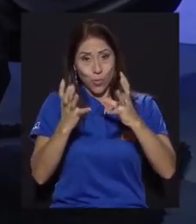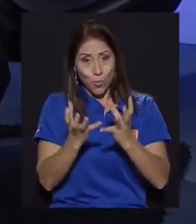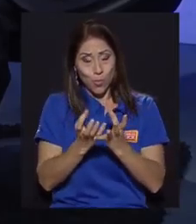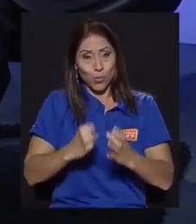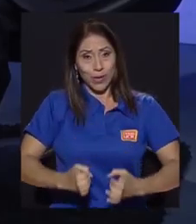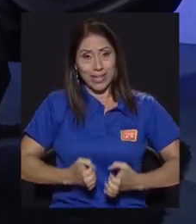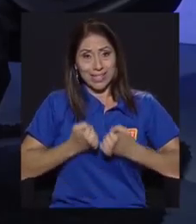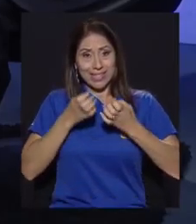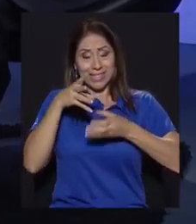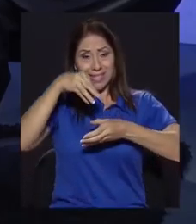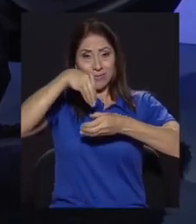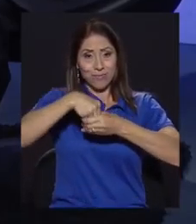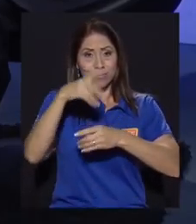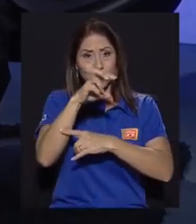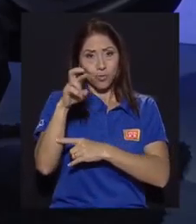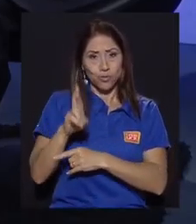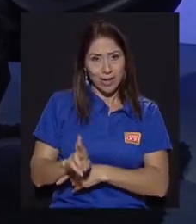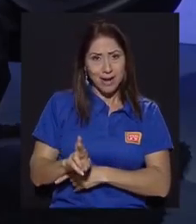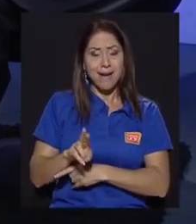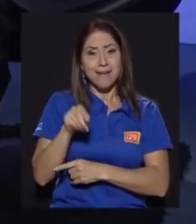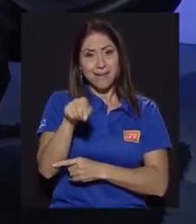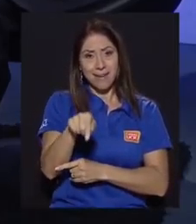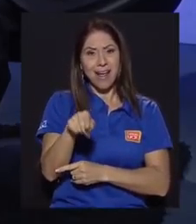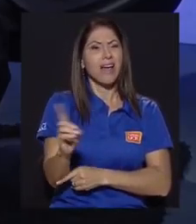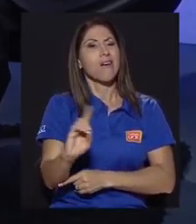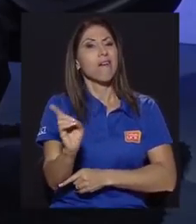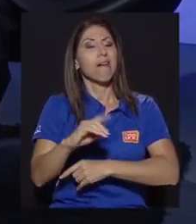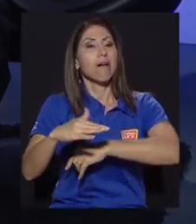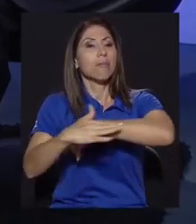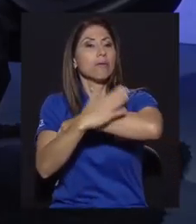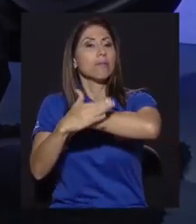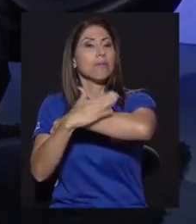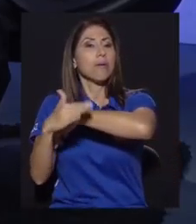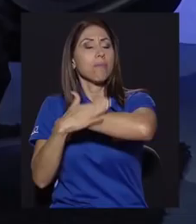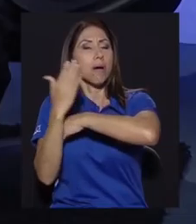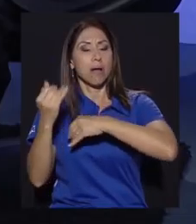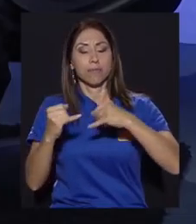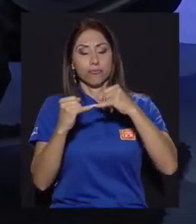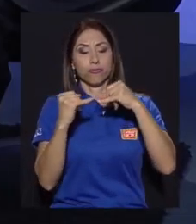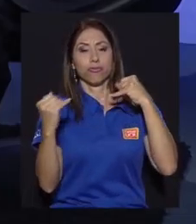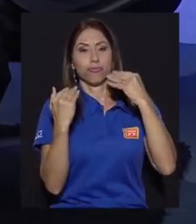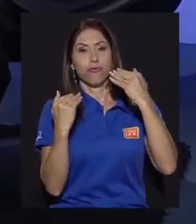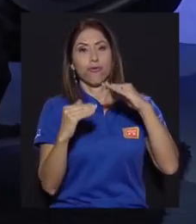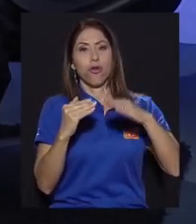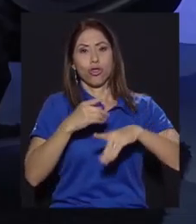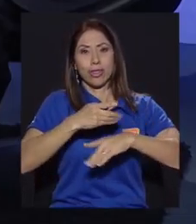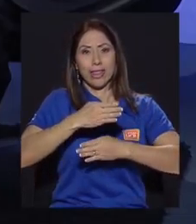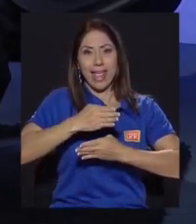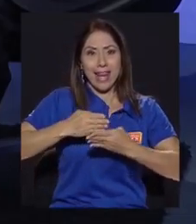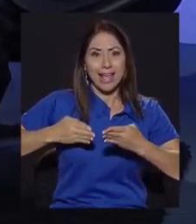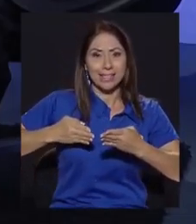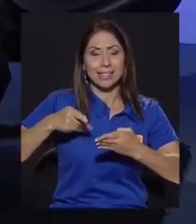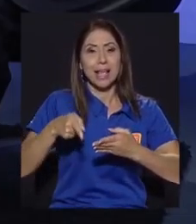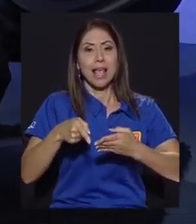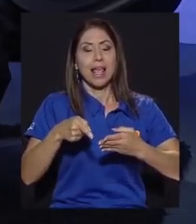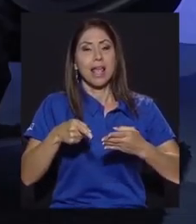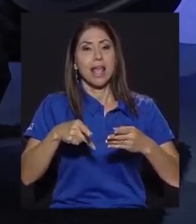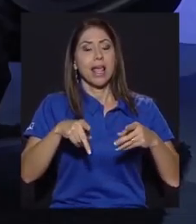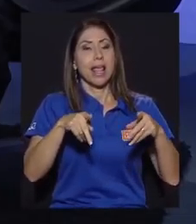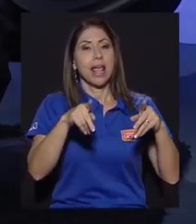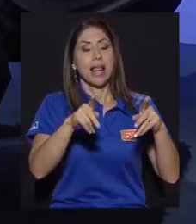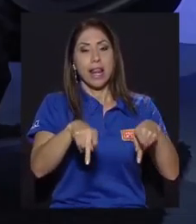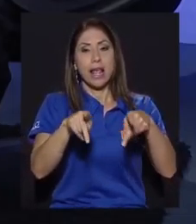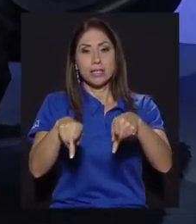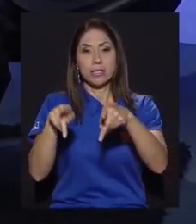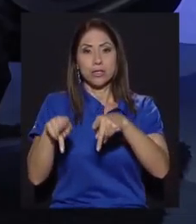rica que está en las costas que está en las fronteras que está en las poblaciones